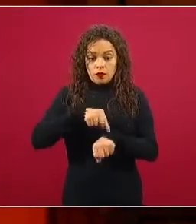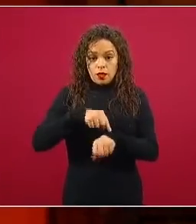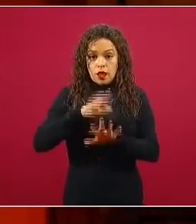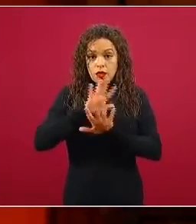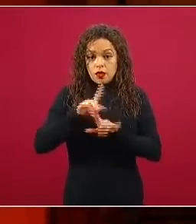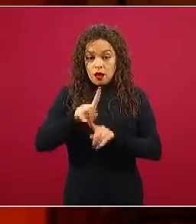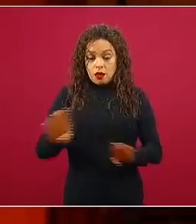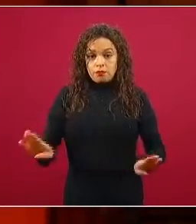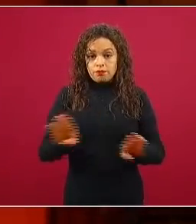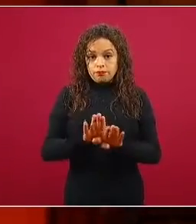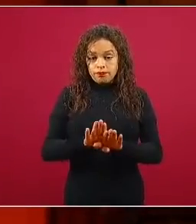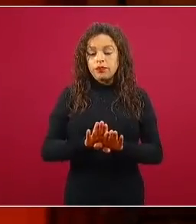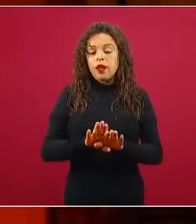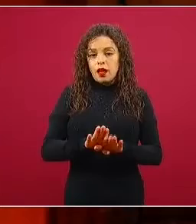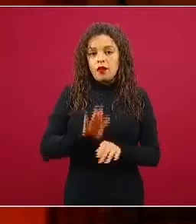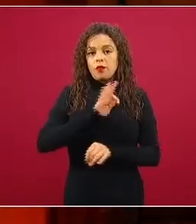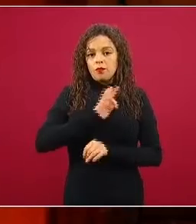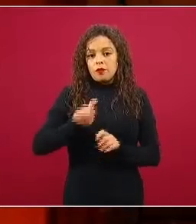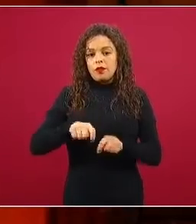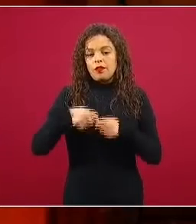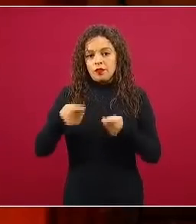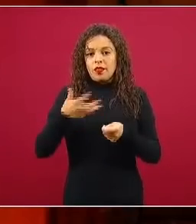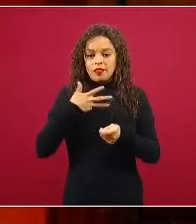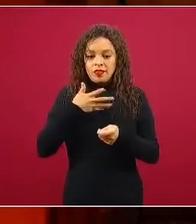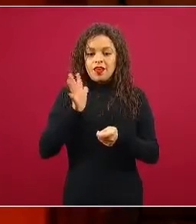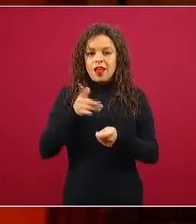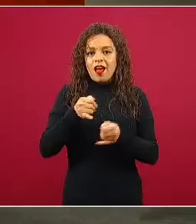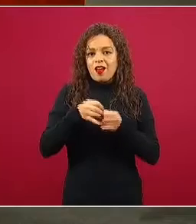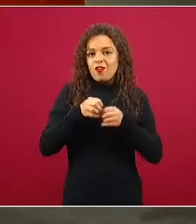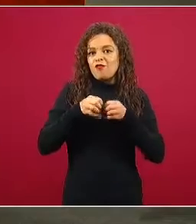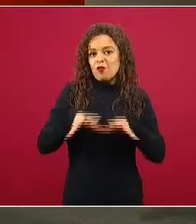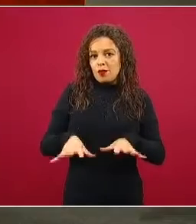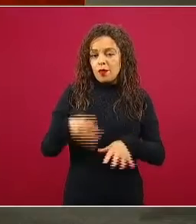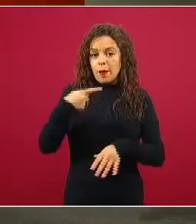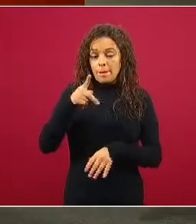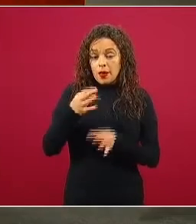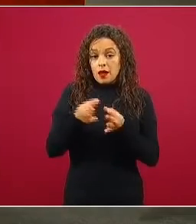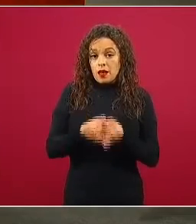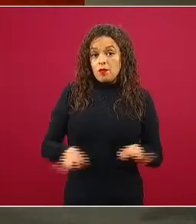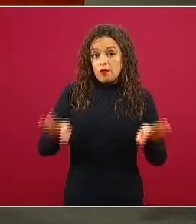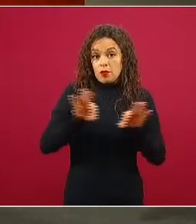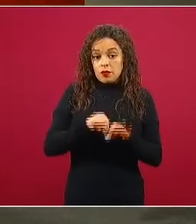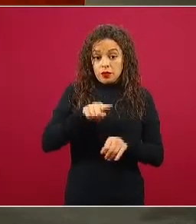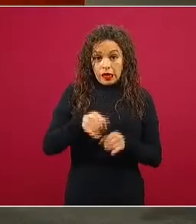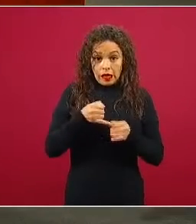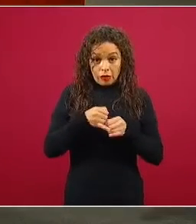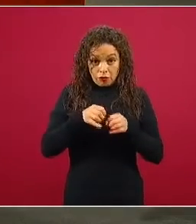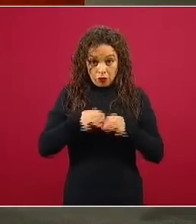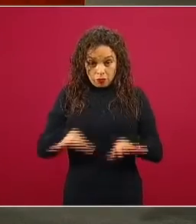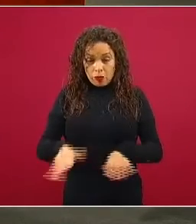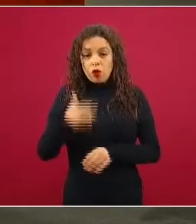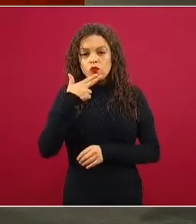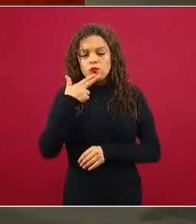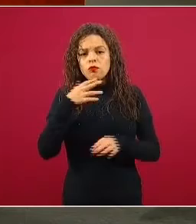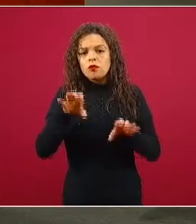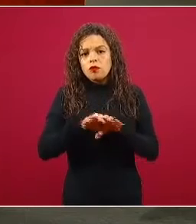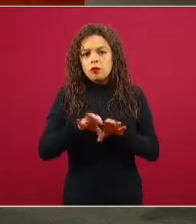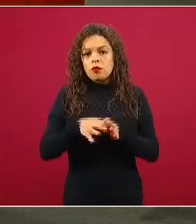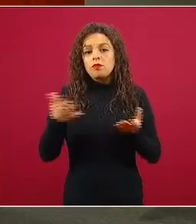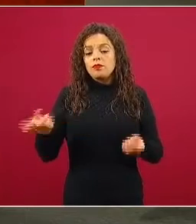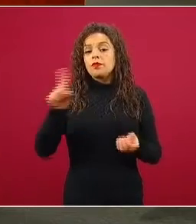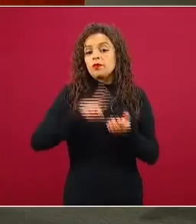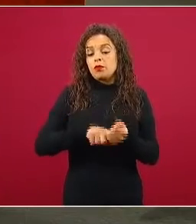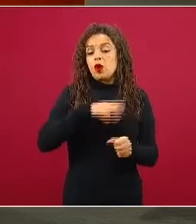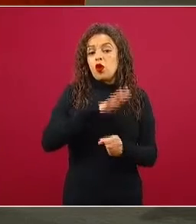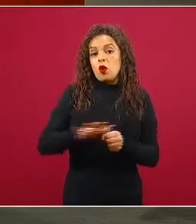tener esta información. Sin embargo, es importante mencionar que la mayor utilidad de esta información es precisamente en el nivel local,